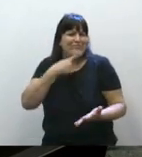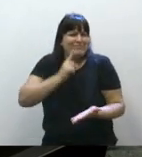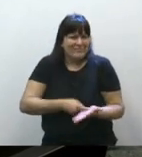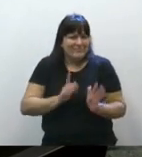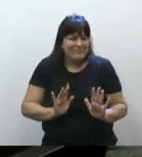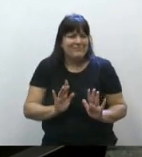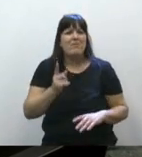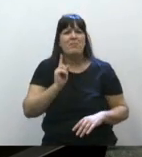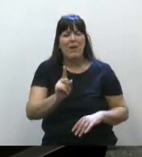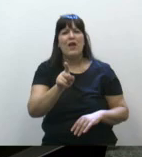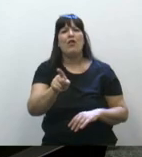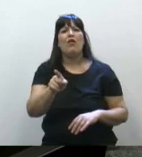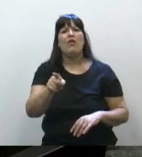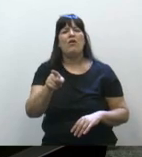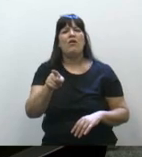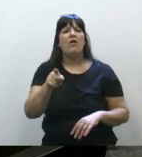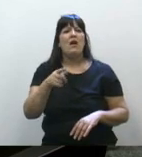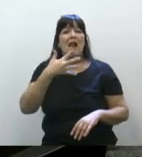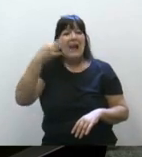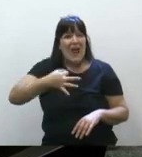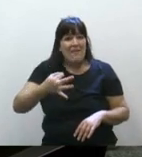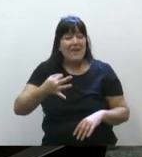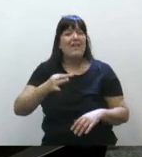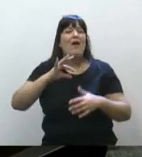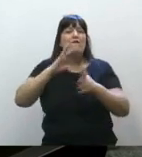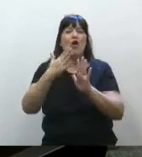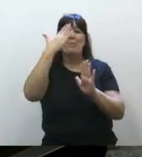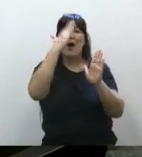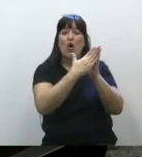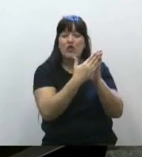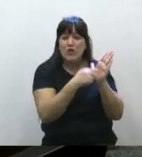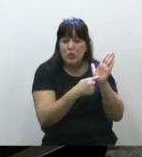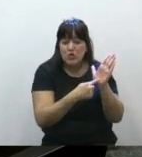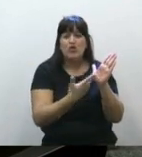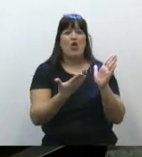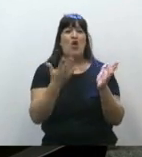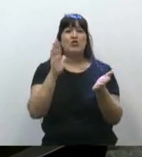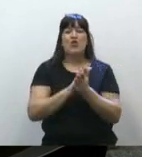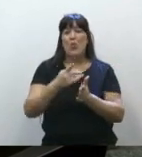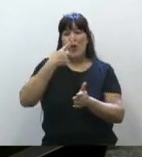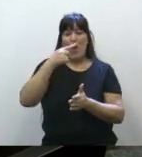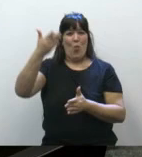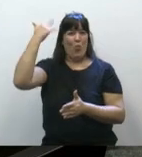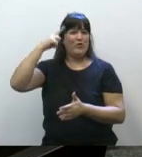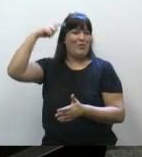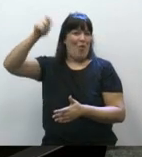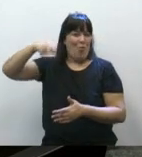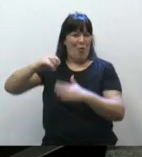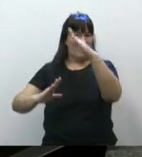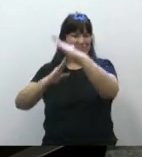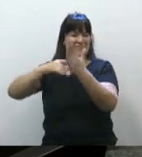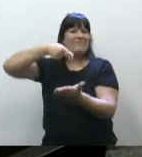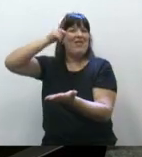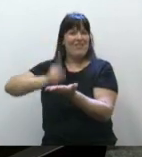parece que la verdad constitucional los lineamientos del último fallo de la corte definen claramente